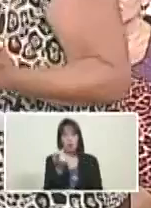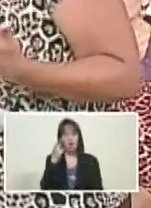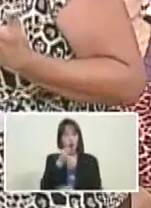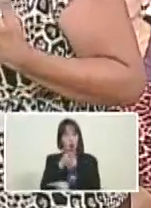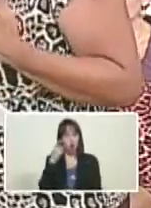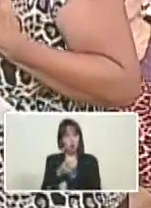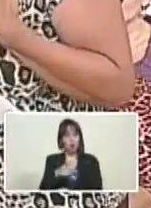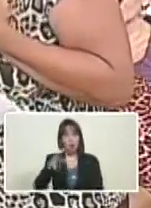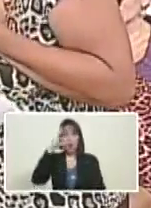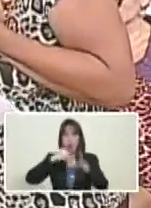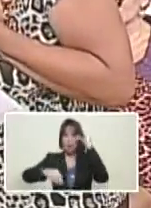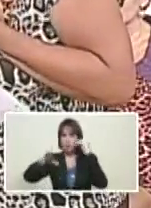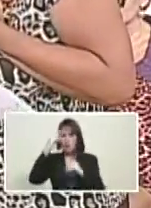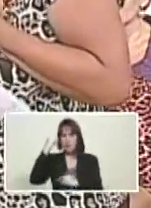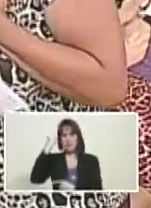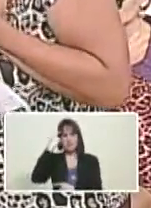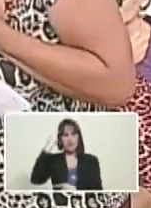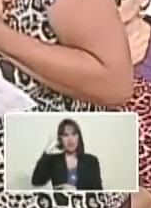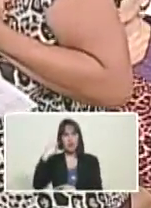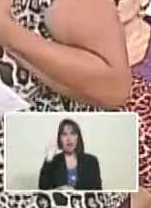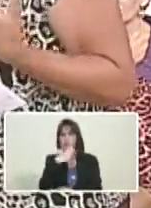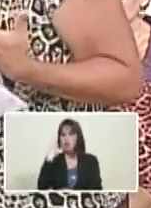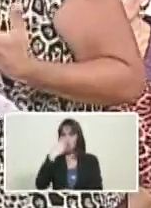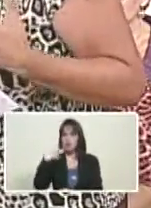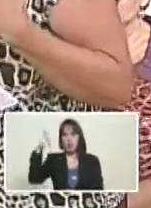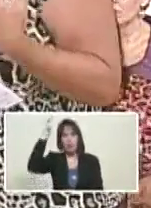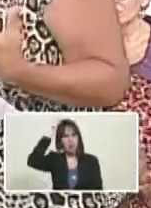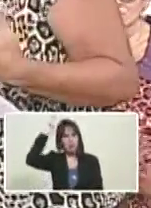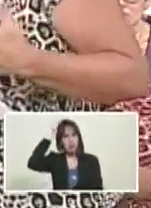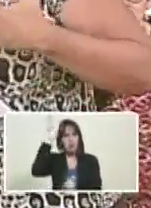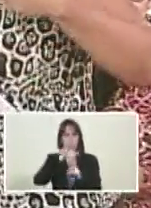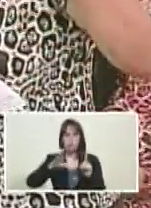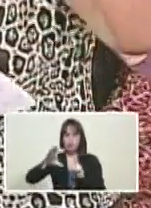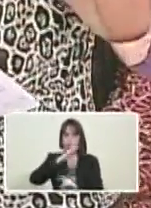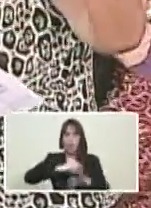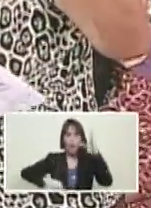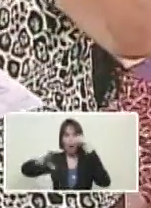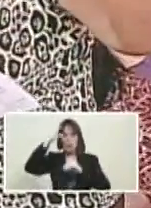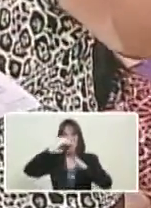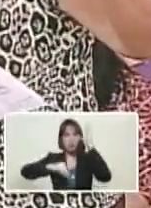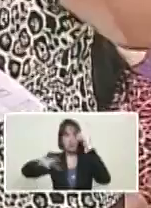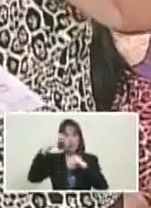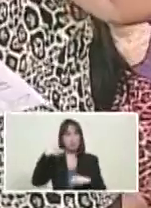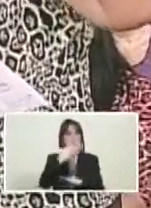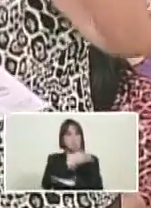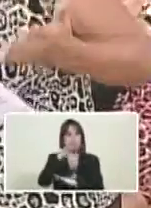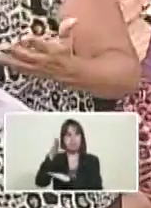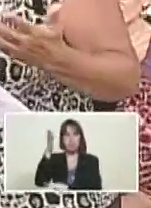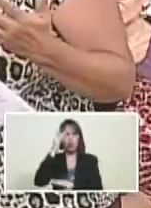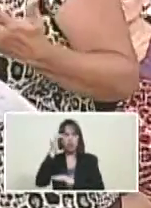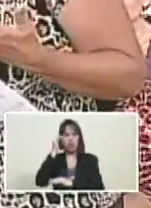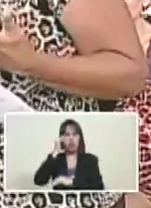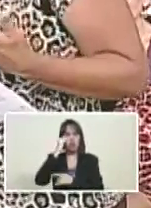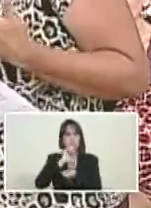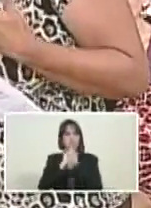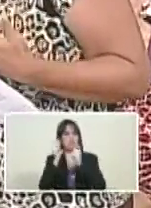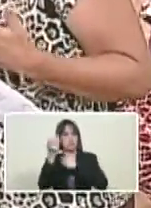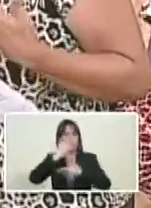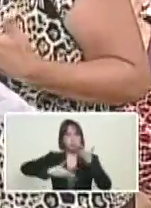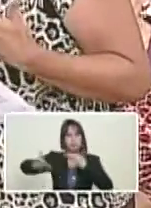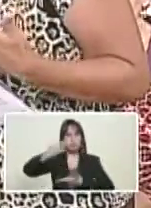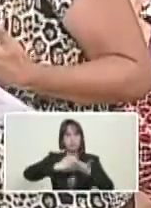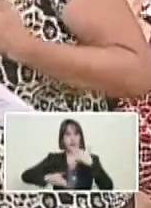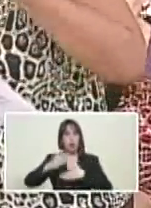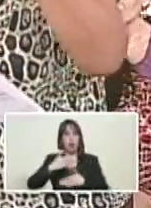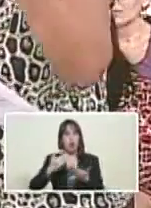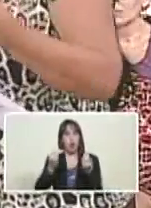que nosotros también sepamos esa cultura, ese idioma, los vayamos allá donde están los indígenas, presidente, que ahí